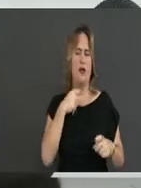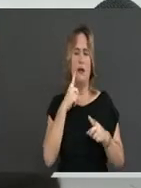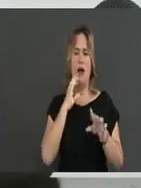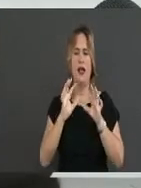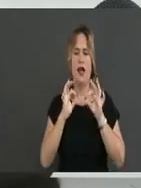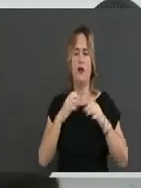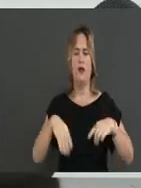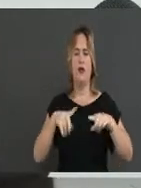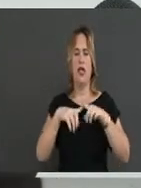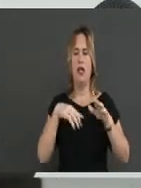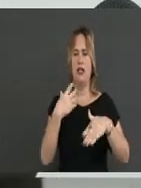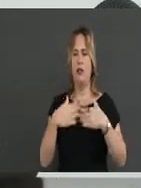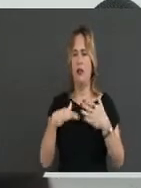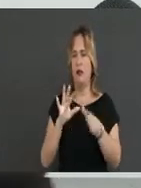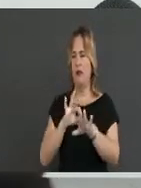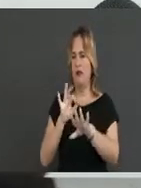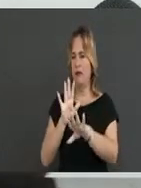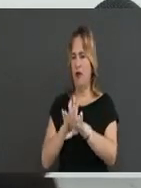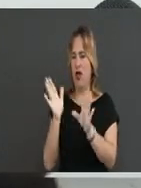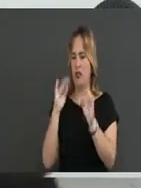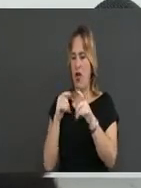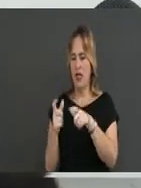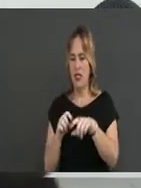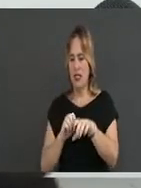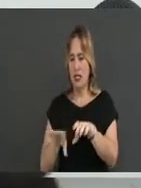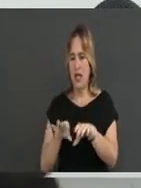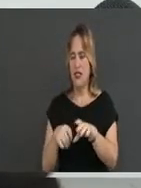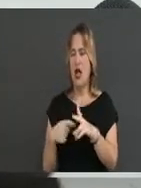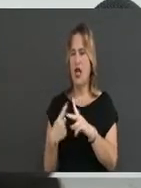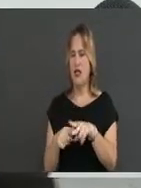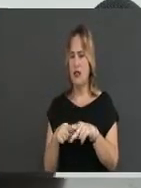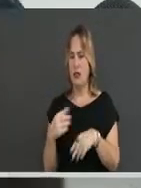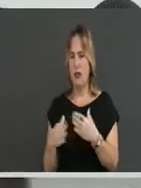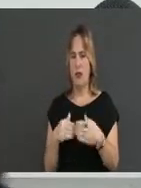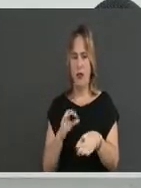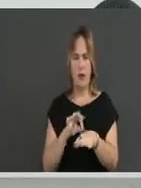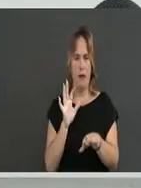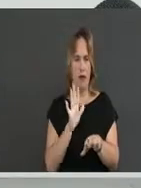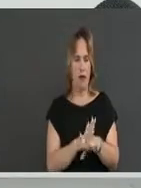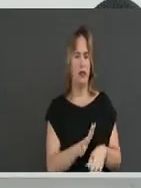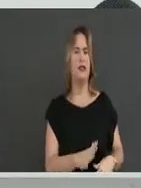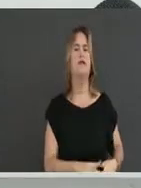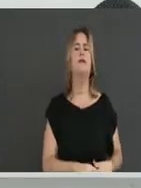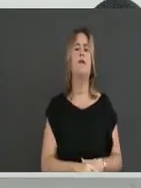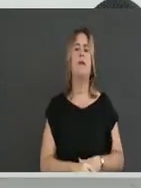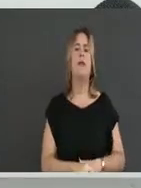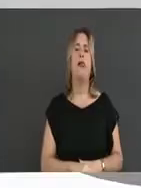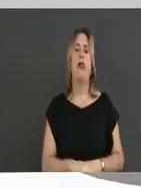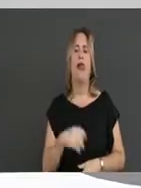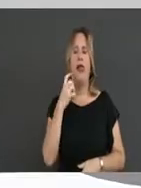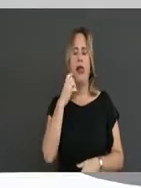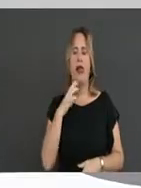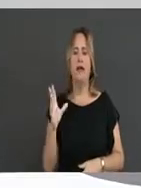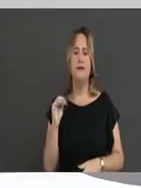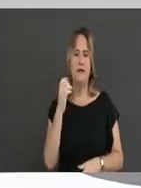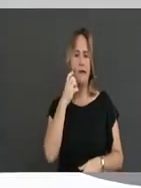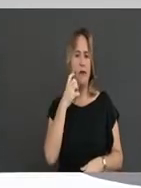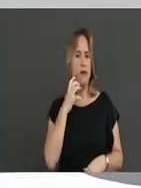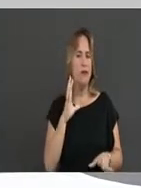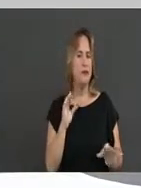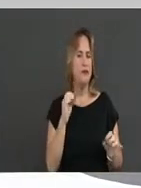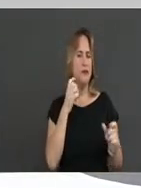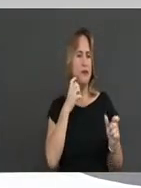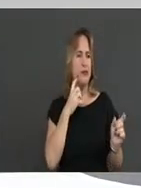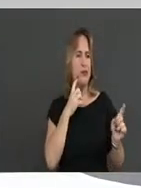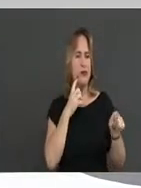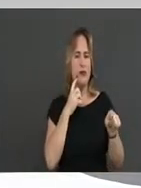proteger esta situación donde está enmarcado la situación de el mosquito. Agradezco que mencione este tema, Leomila. Es